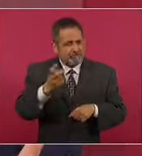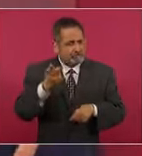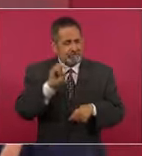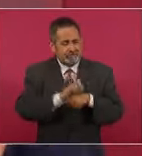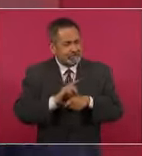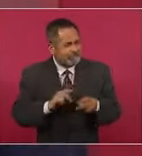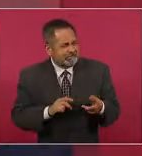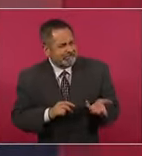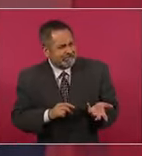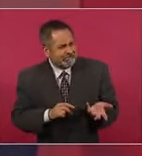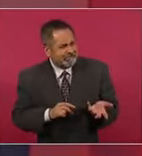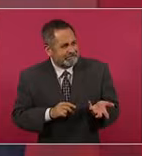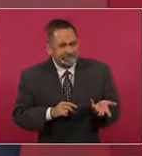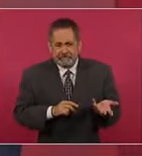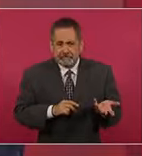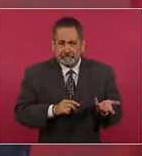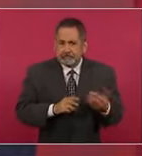porque